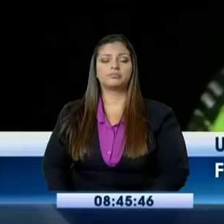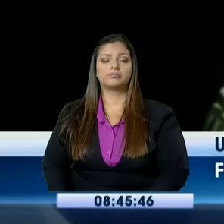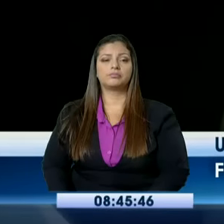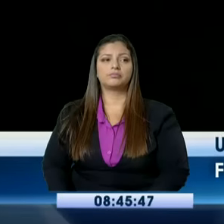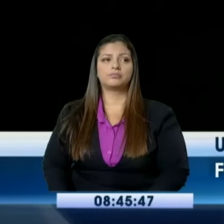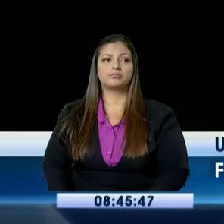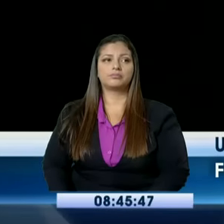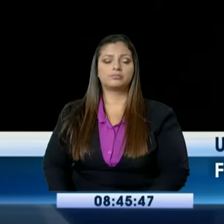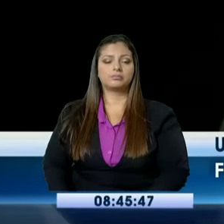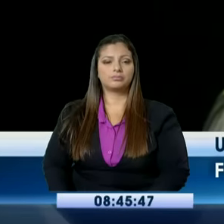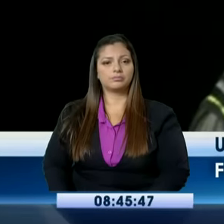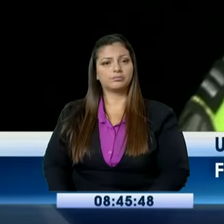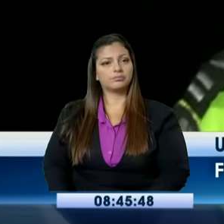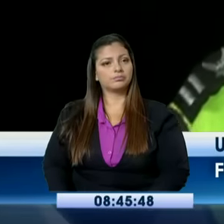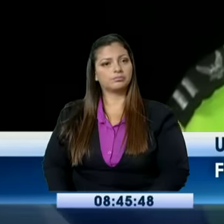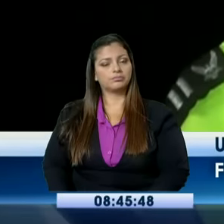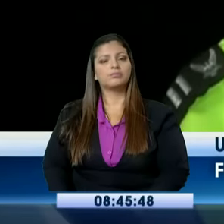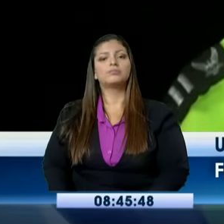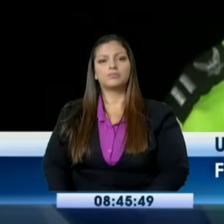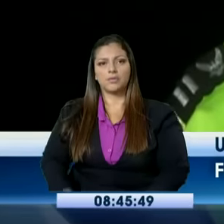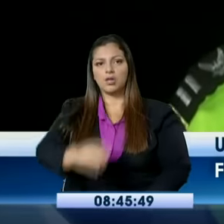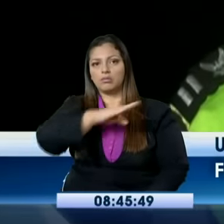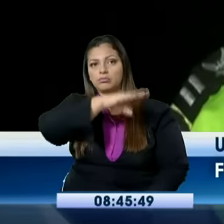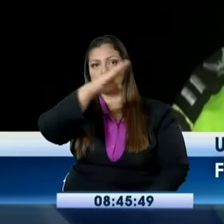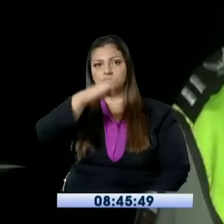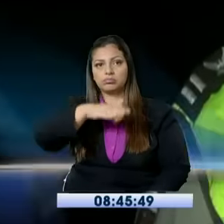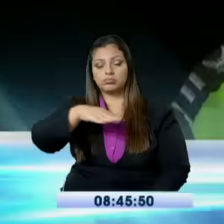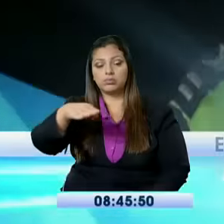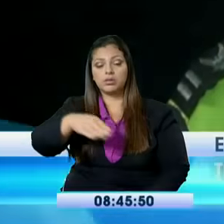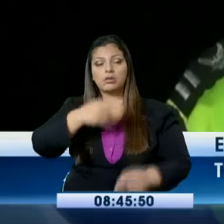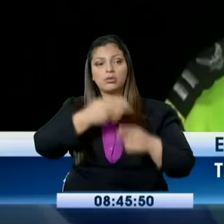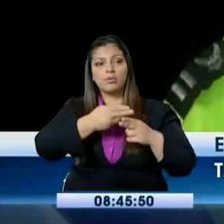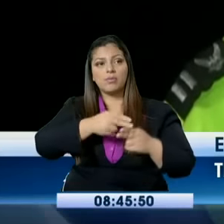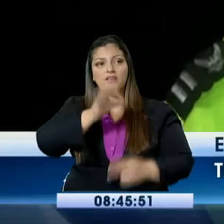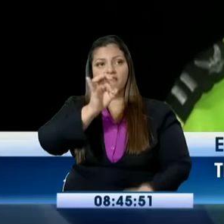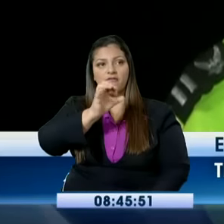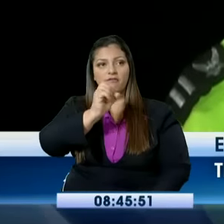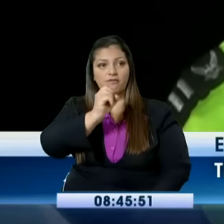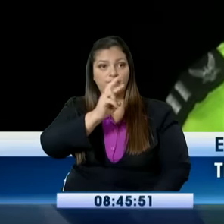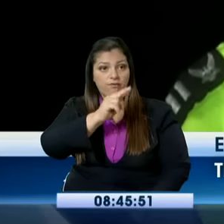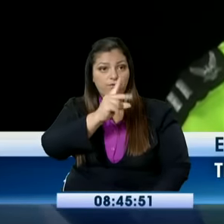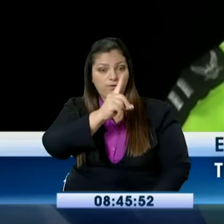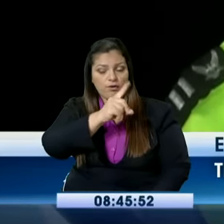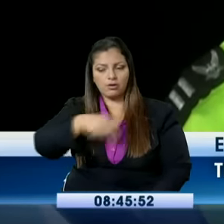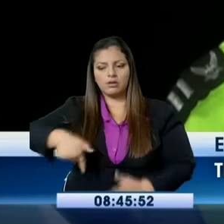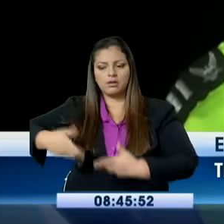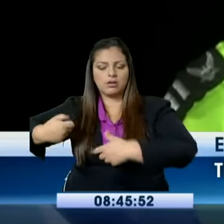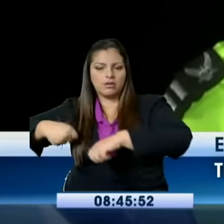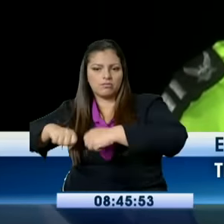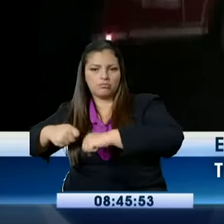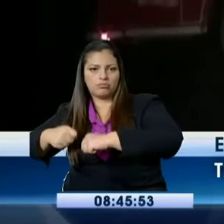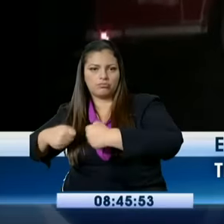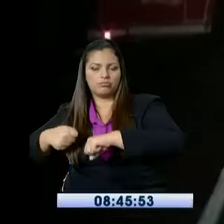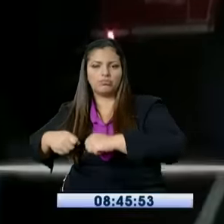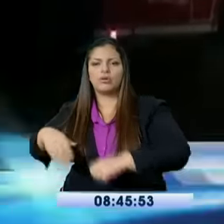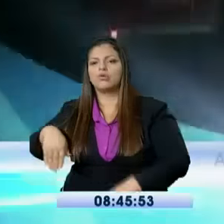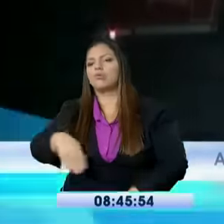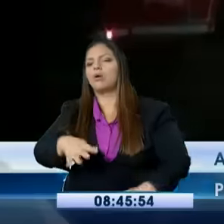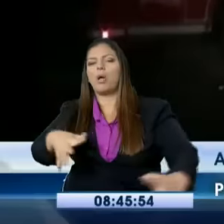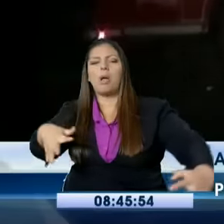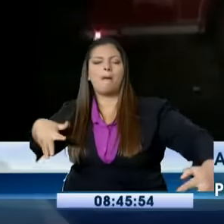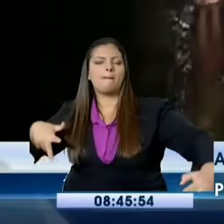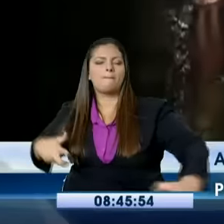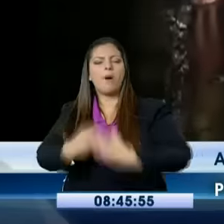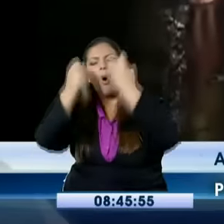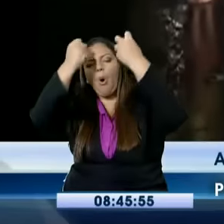vehículos? Es una motocicleta y una camioneta Ford. ¿Cuál de los ocupantes falleció? El de la motocicleta. Al lugar llegó